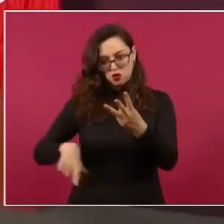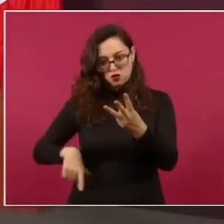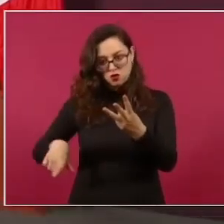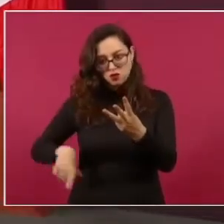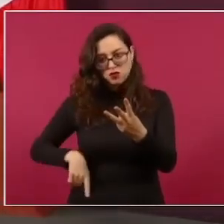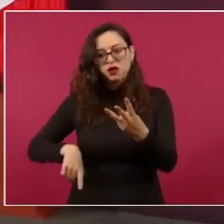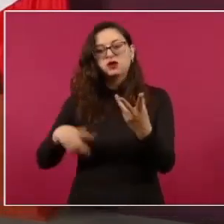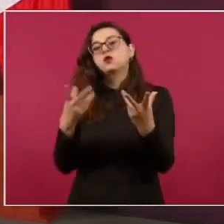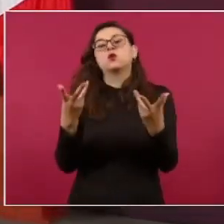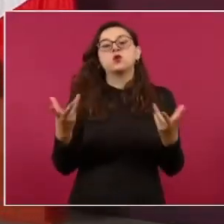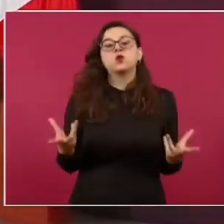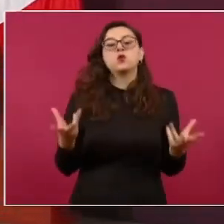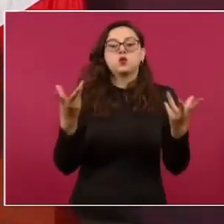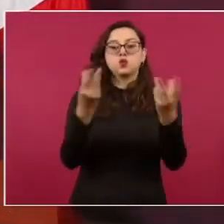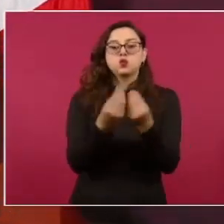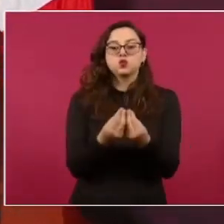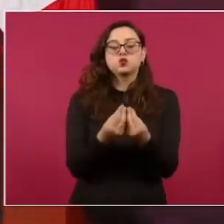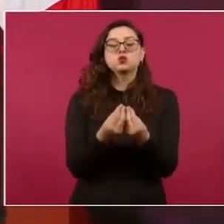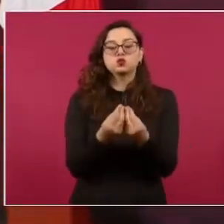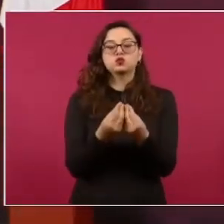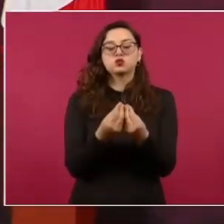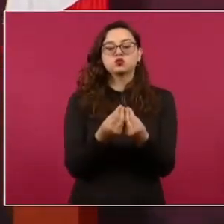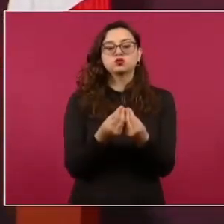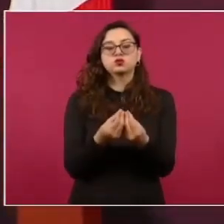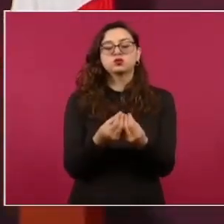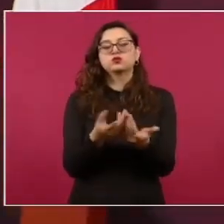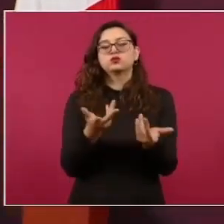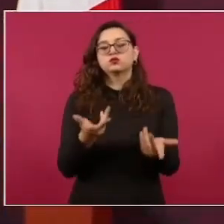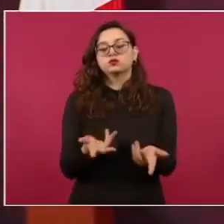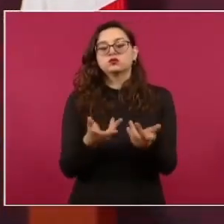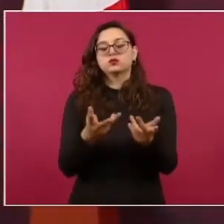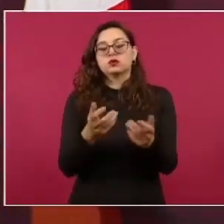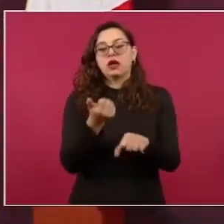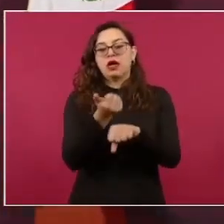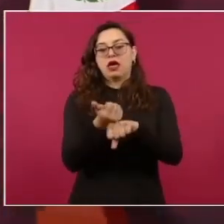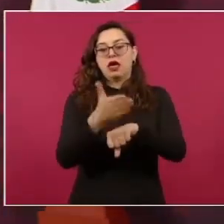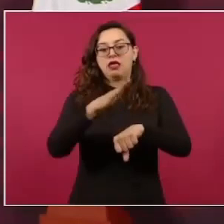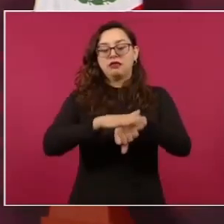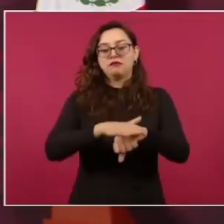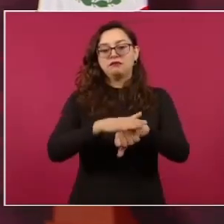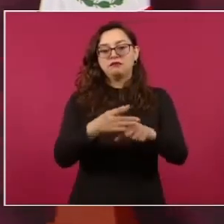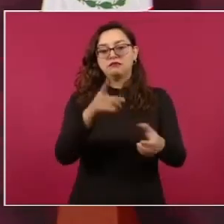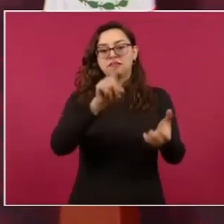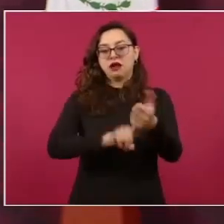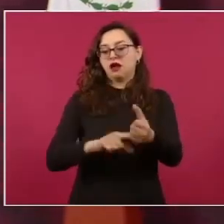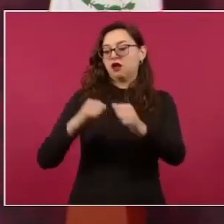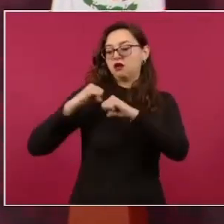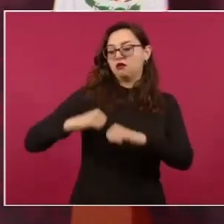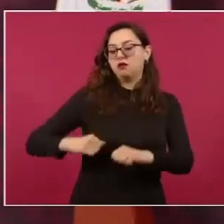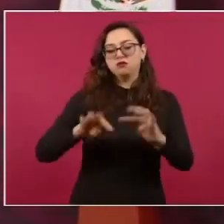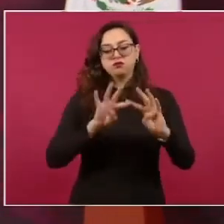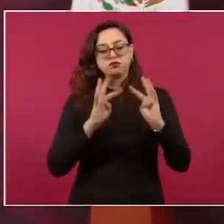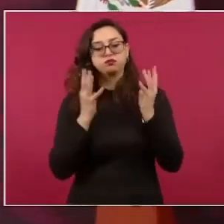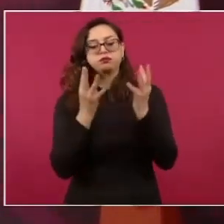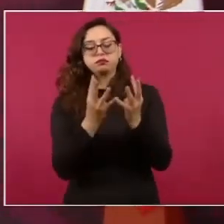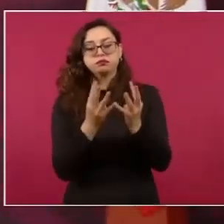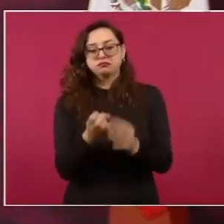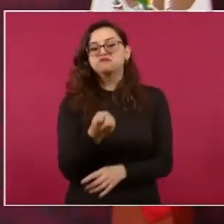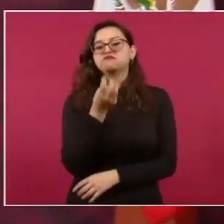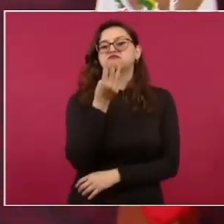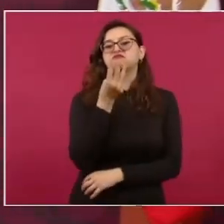Su consejo de administración está integrado de esa manera